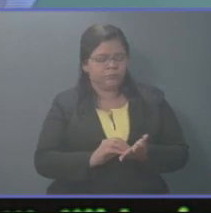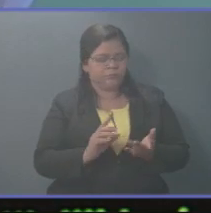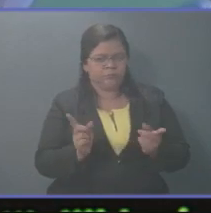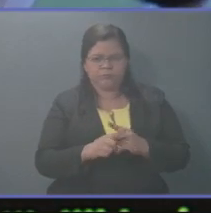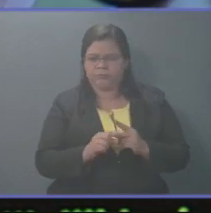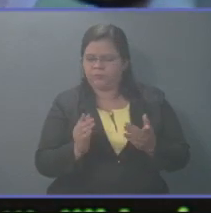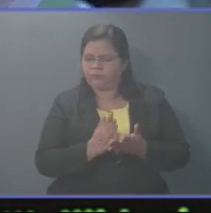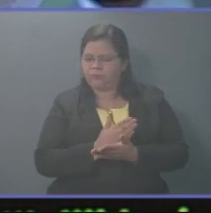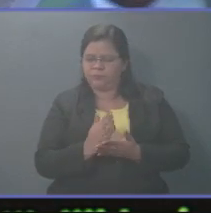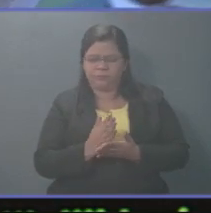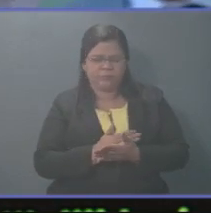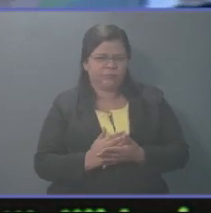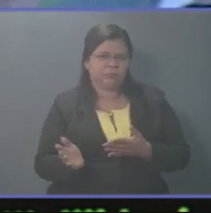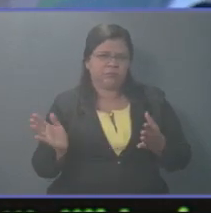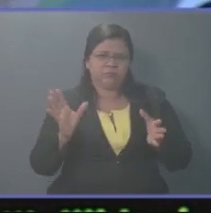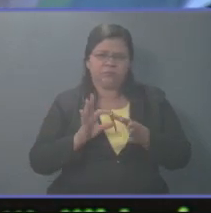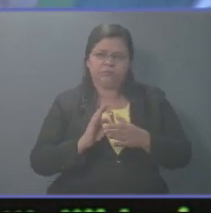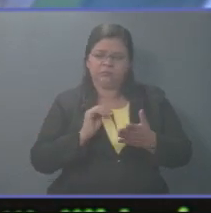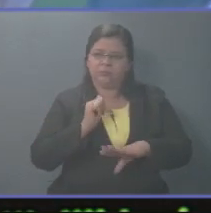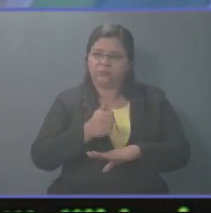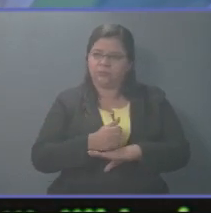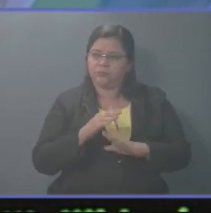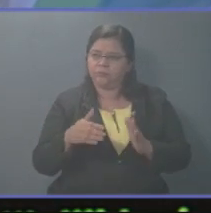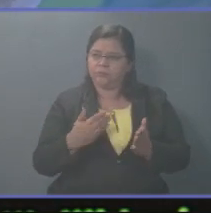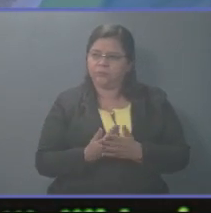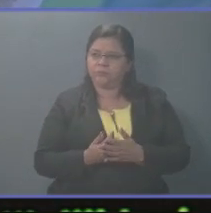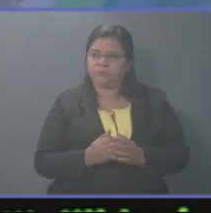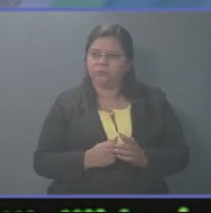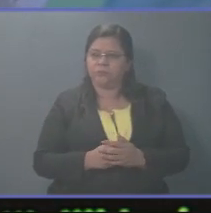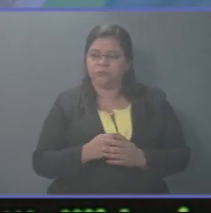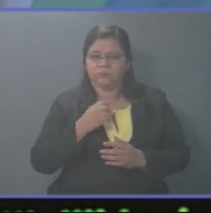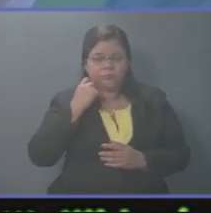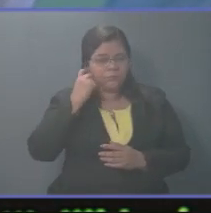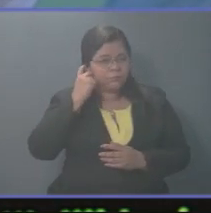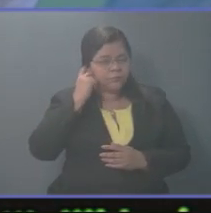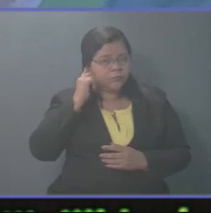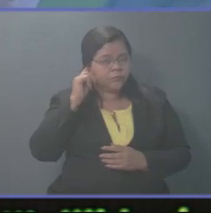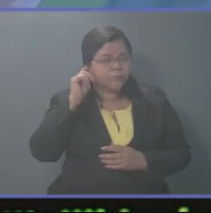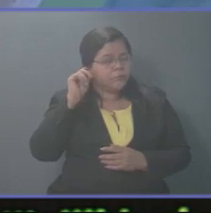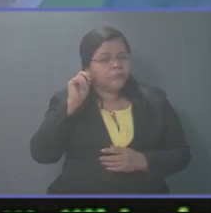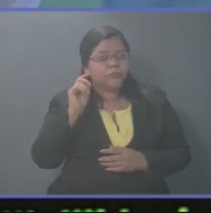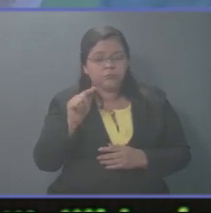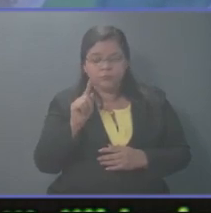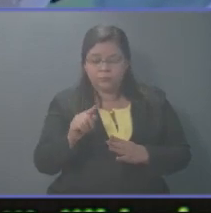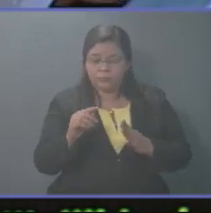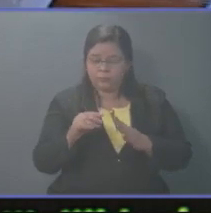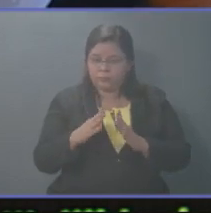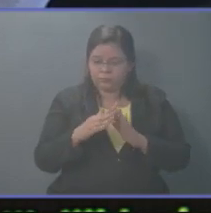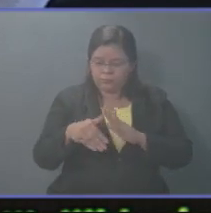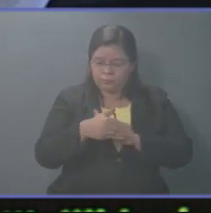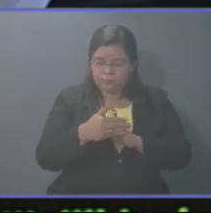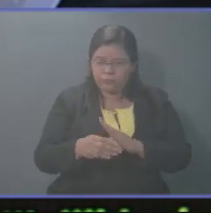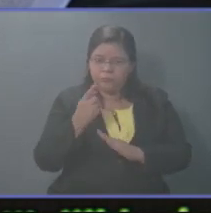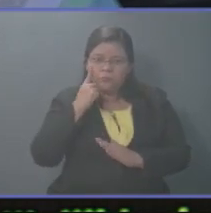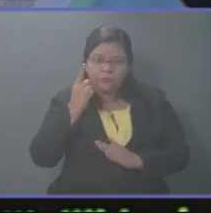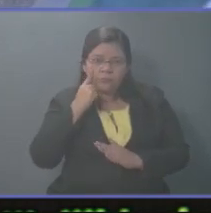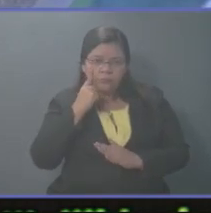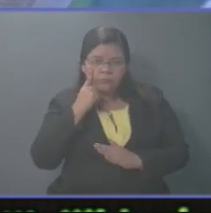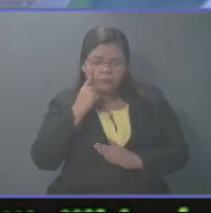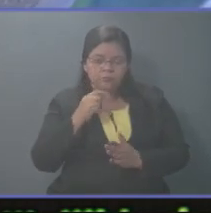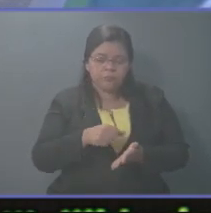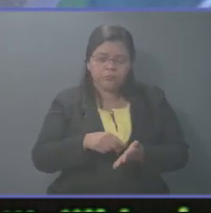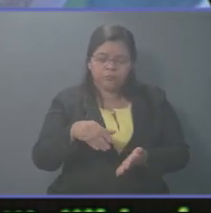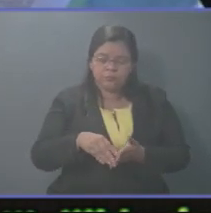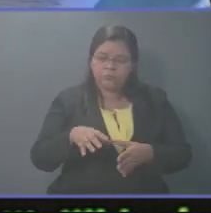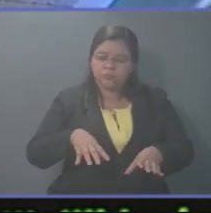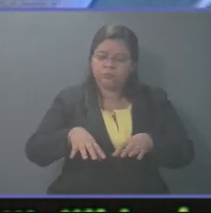cambio que tenga que ver con el establecimiento de circunscripciones. Una circunscripción electoral, distrito electoral o